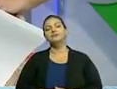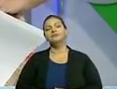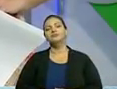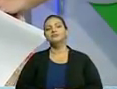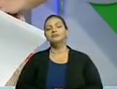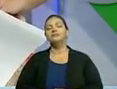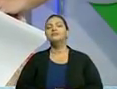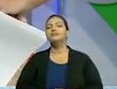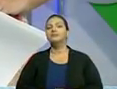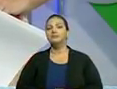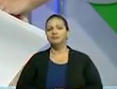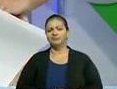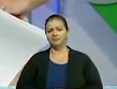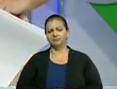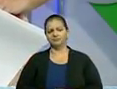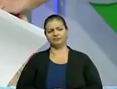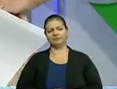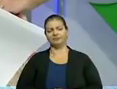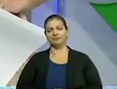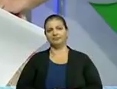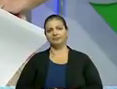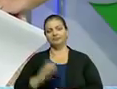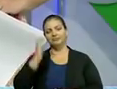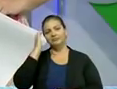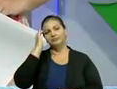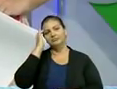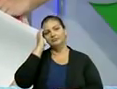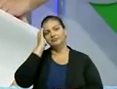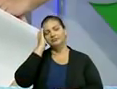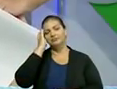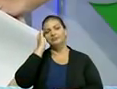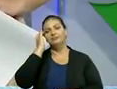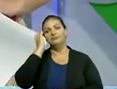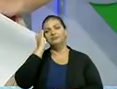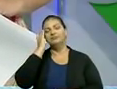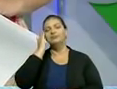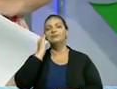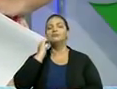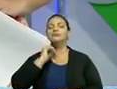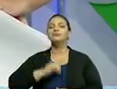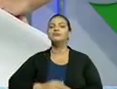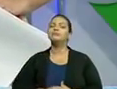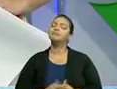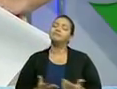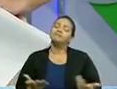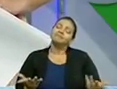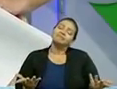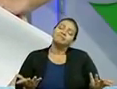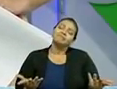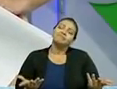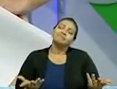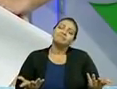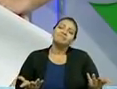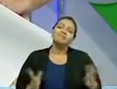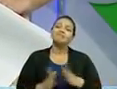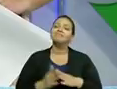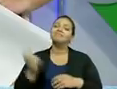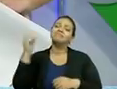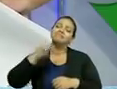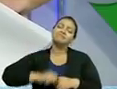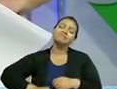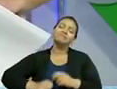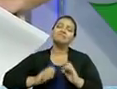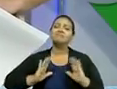que 11 a 11 ese hubiera sido el resultado, pero el fútbol es así, que quede como es el fútbol, el